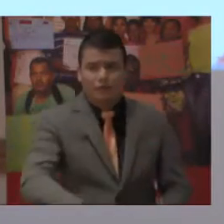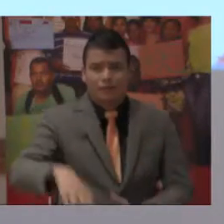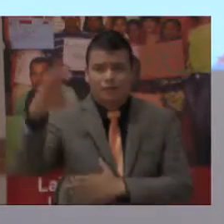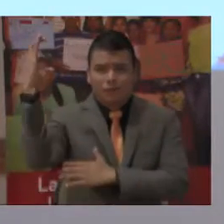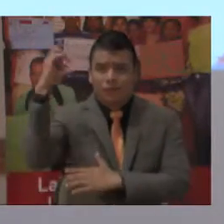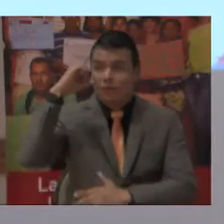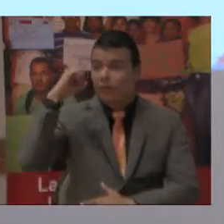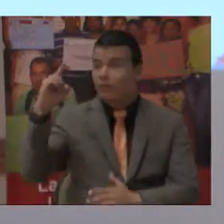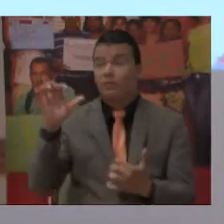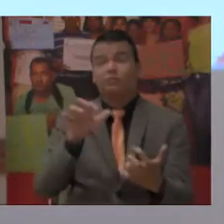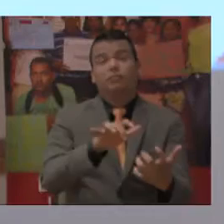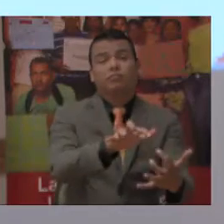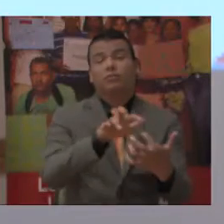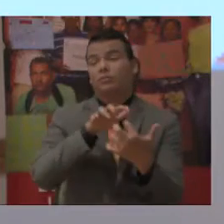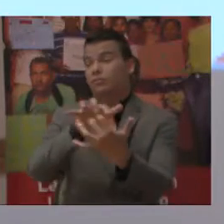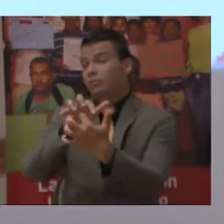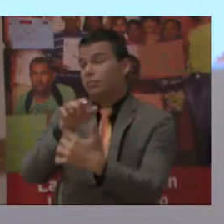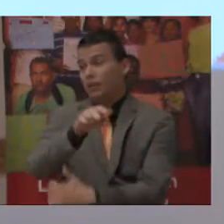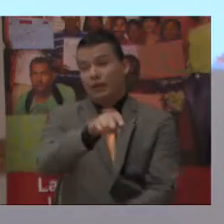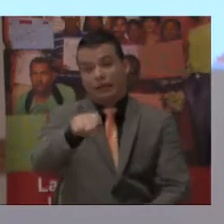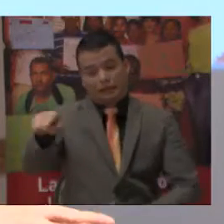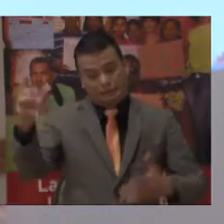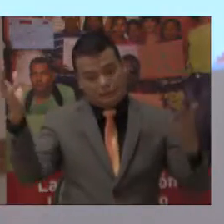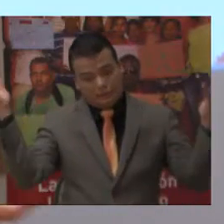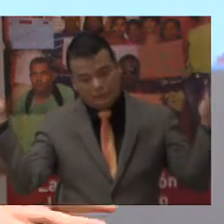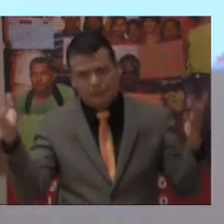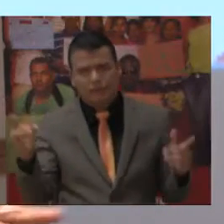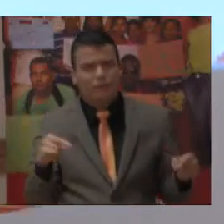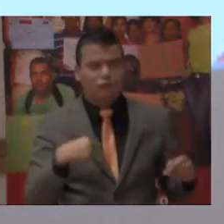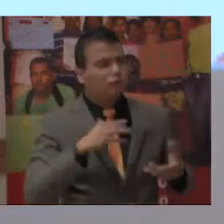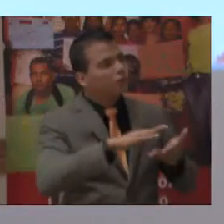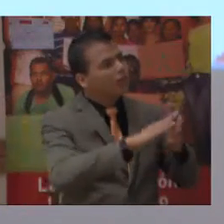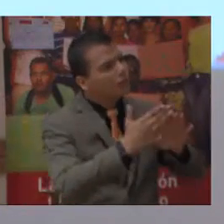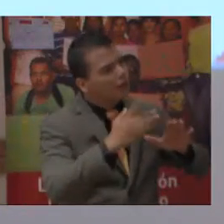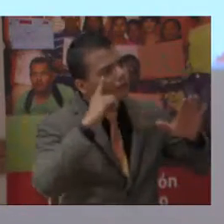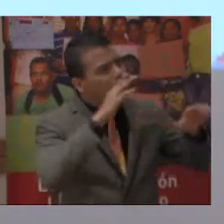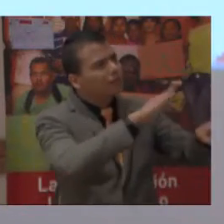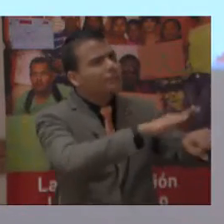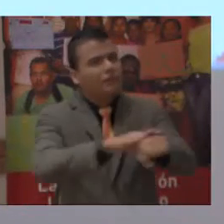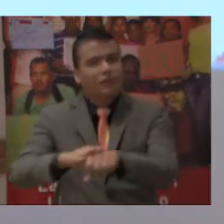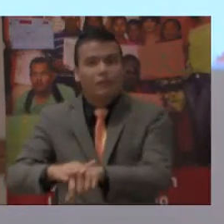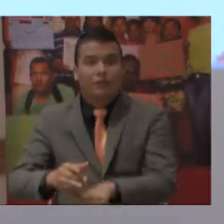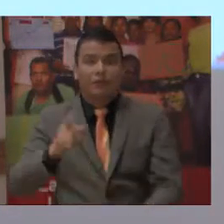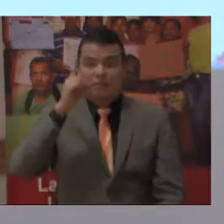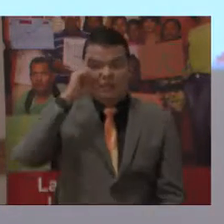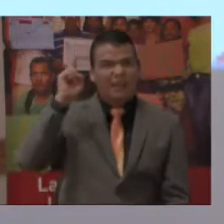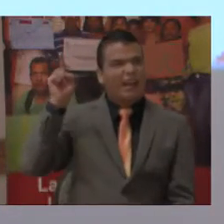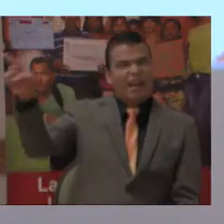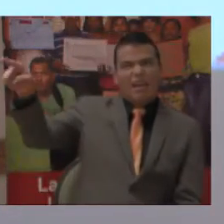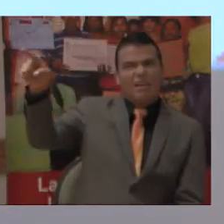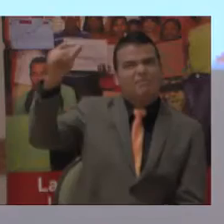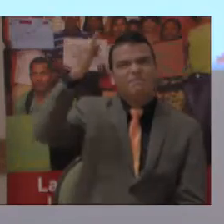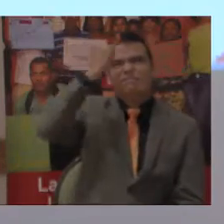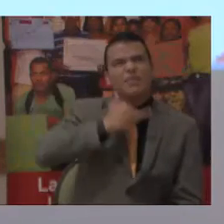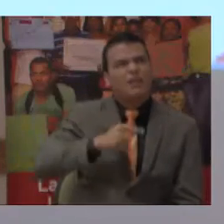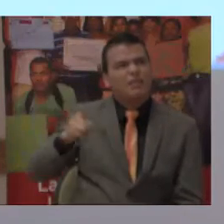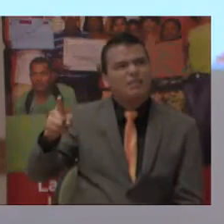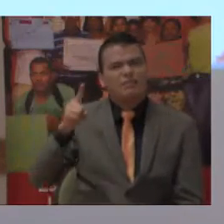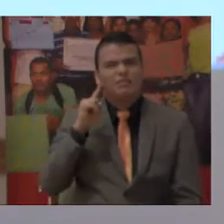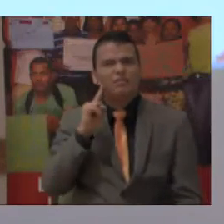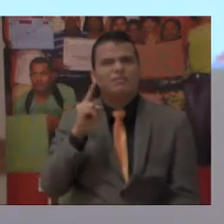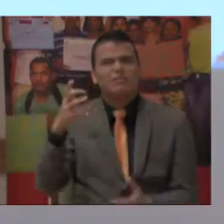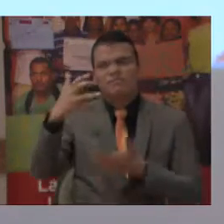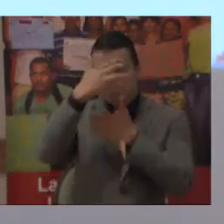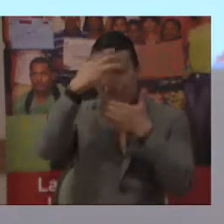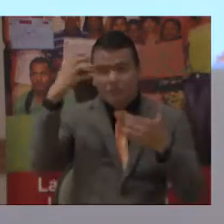hablando solamente de guerra. Y quizá eso contribuyó a que me vieran como guerrillero. Luego me pusieron preso